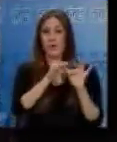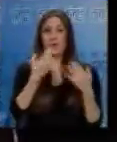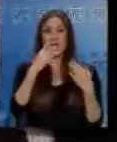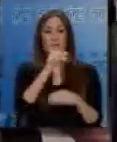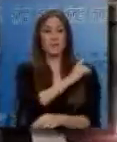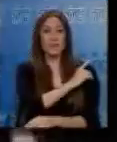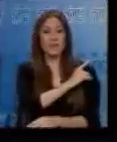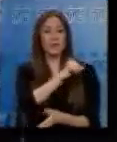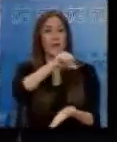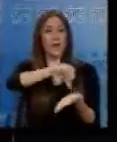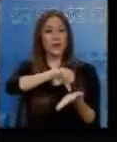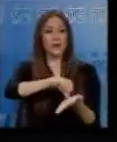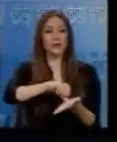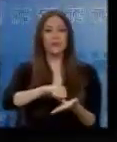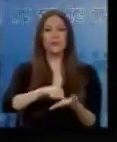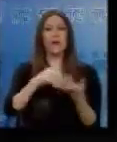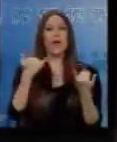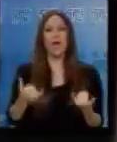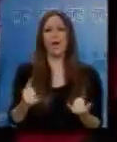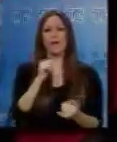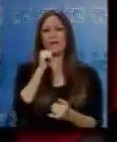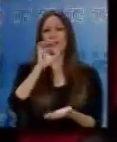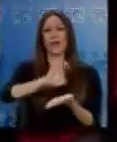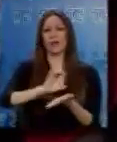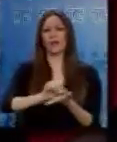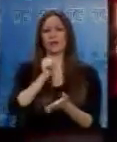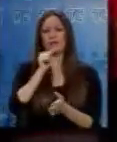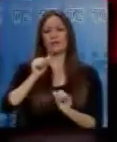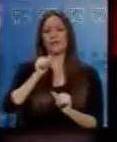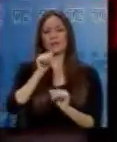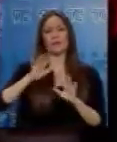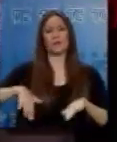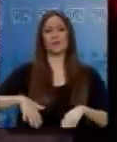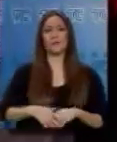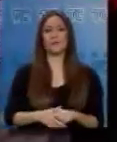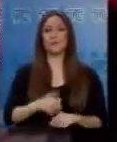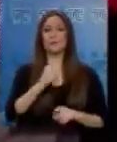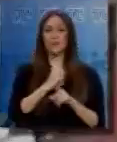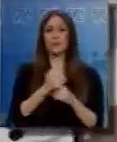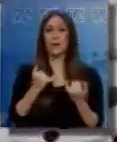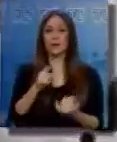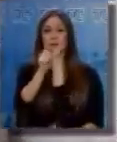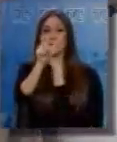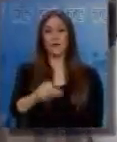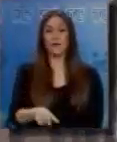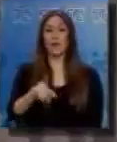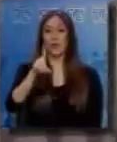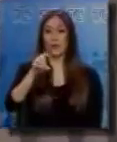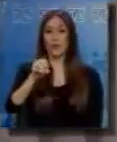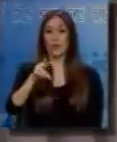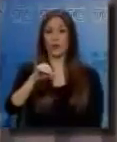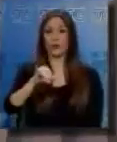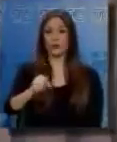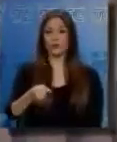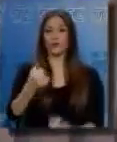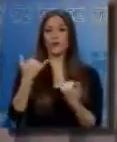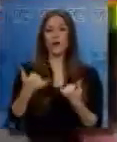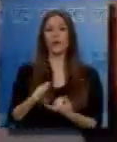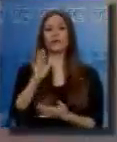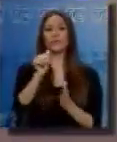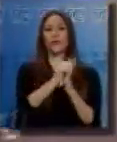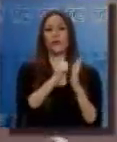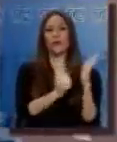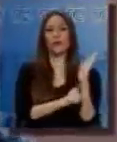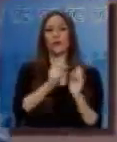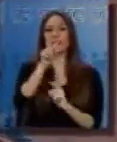ya candidaturas para lo que serán las elecciones? No es el momento de candidaturas todavía. La secretaria ejecutiva de Alianza País, Doris Solís, dijo que en la cita se conformará una agenda política